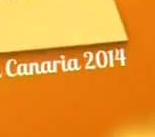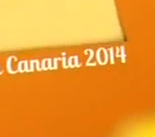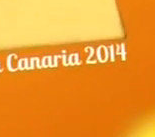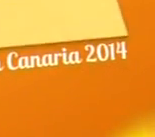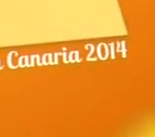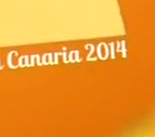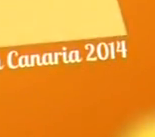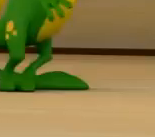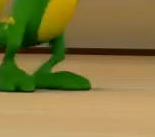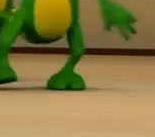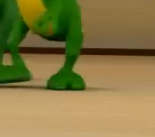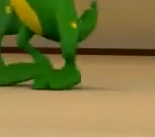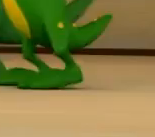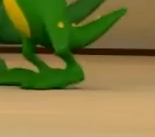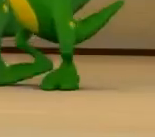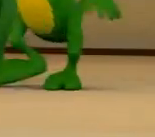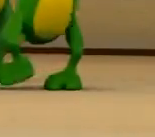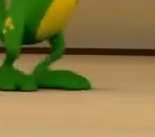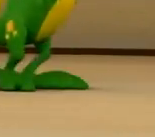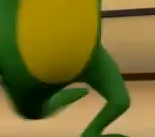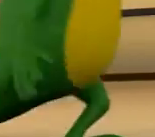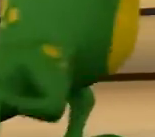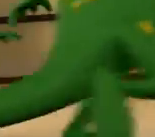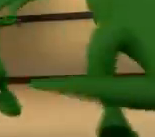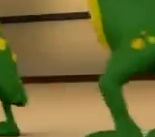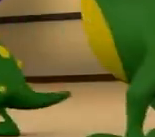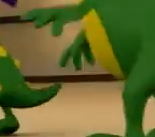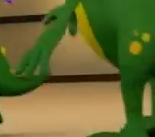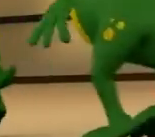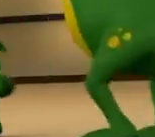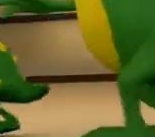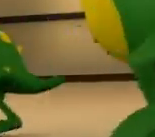Queda menos para carnaval.